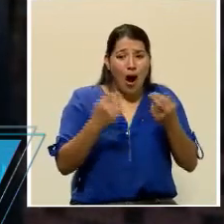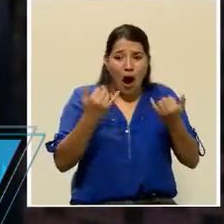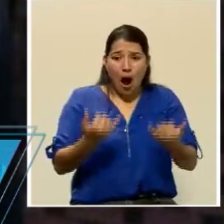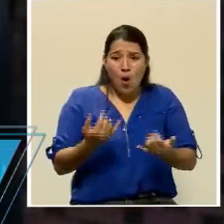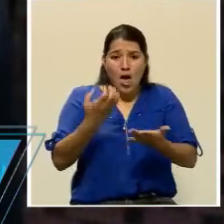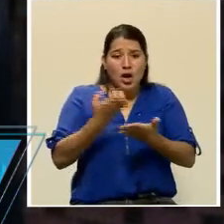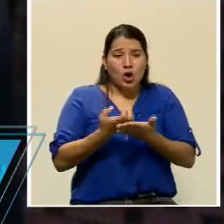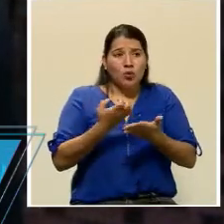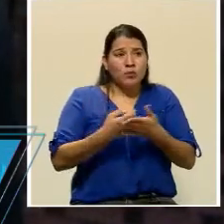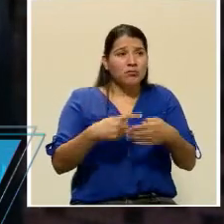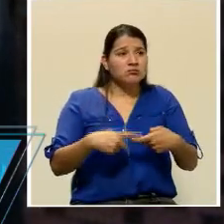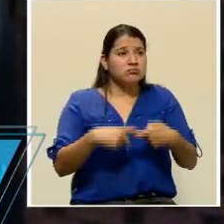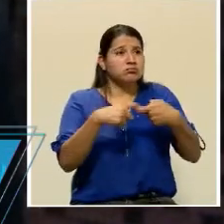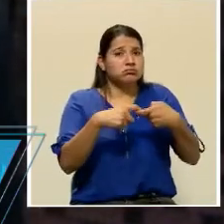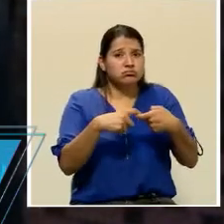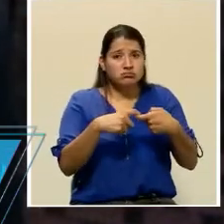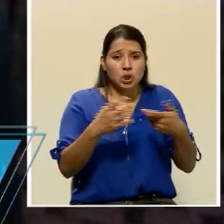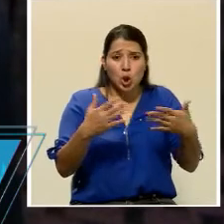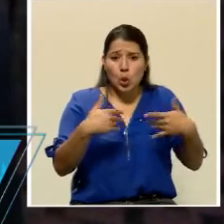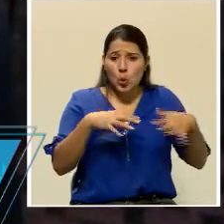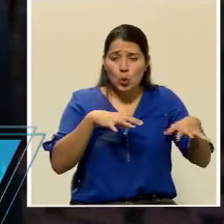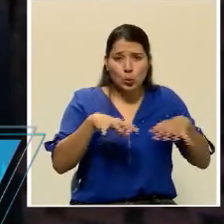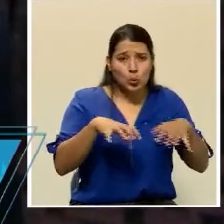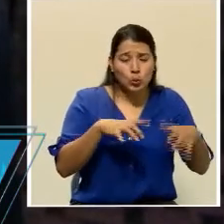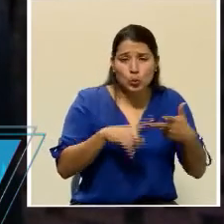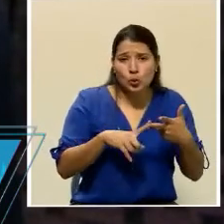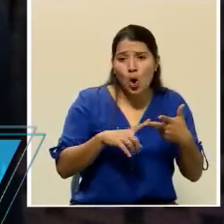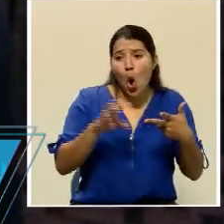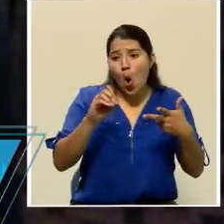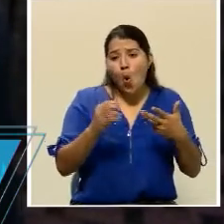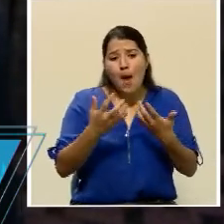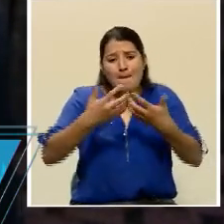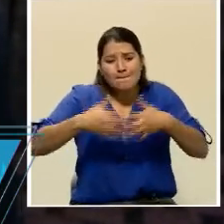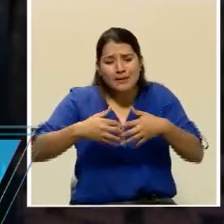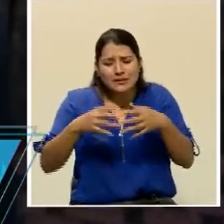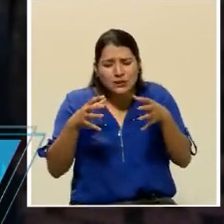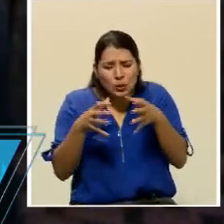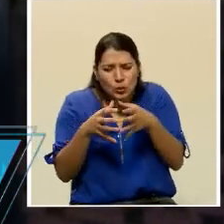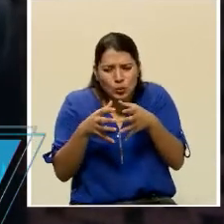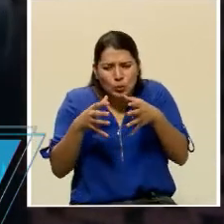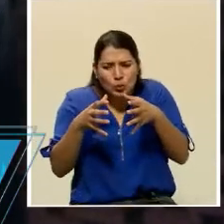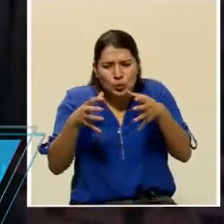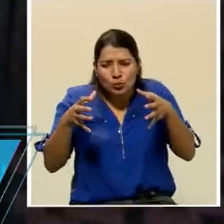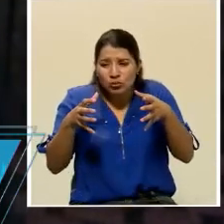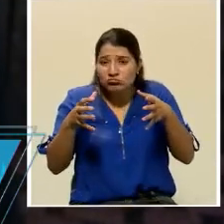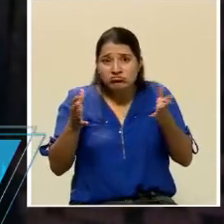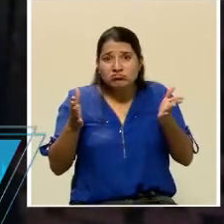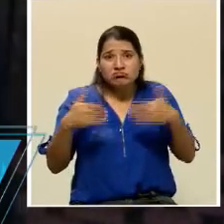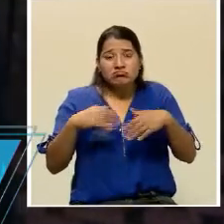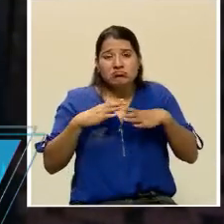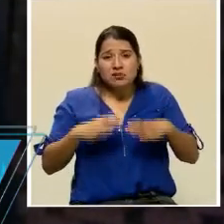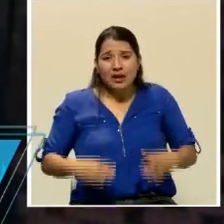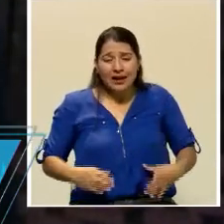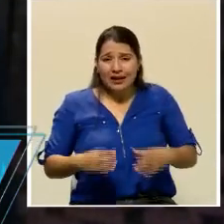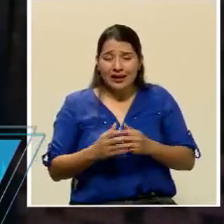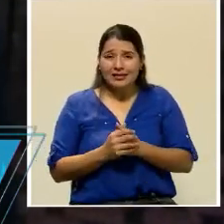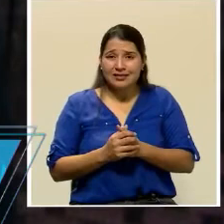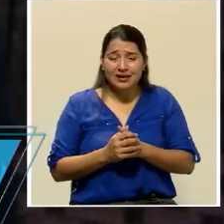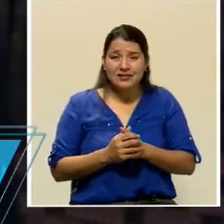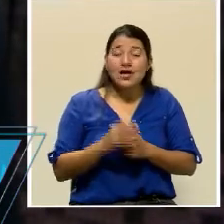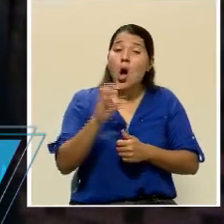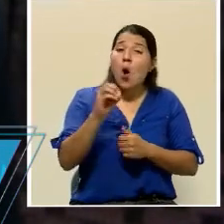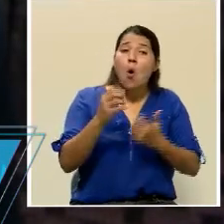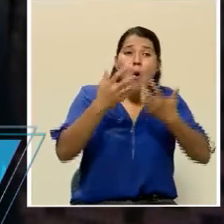económica, del hecho de que las empresas pequeñitas, medianas o grandes no tienen clientela, que